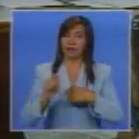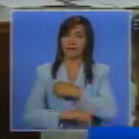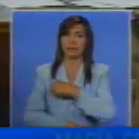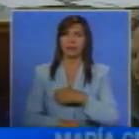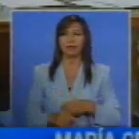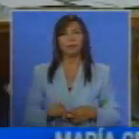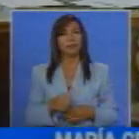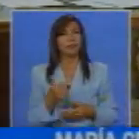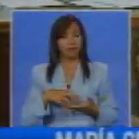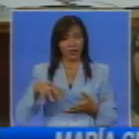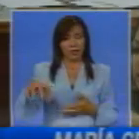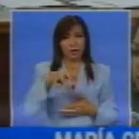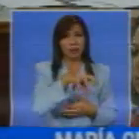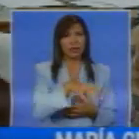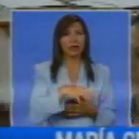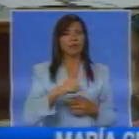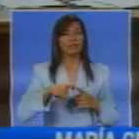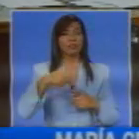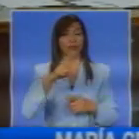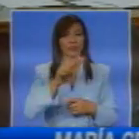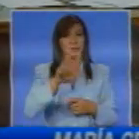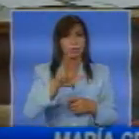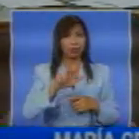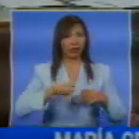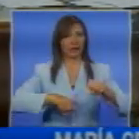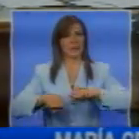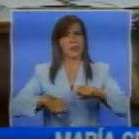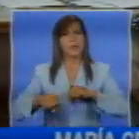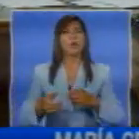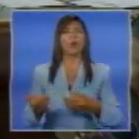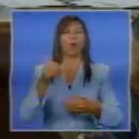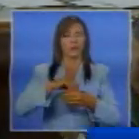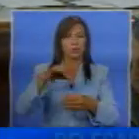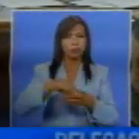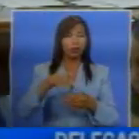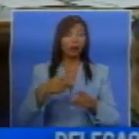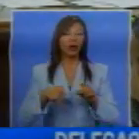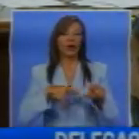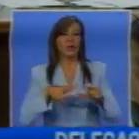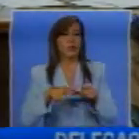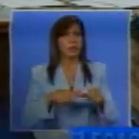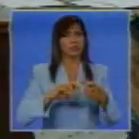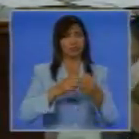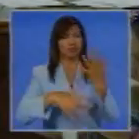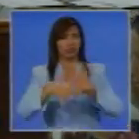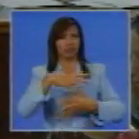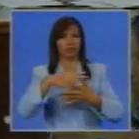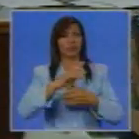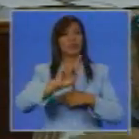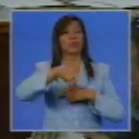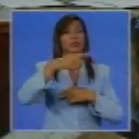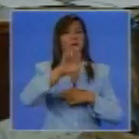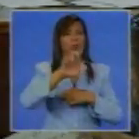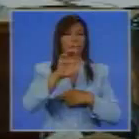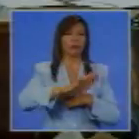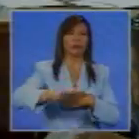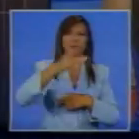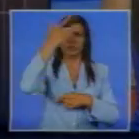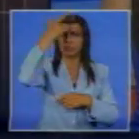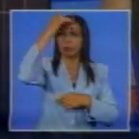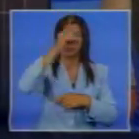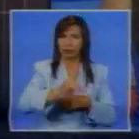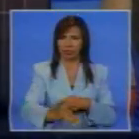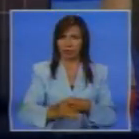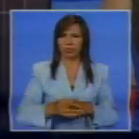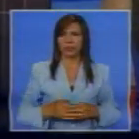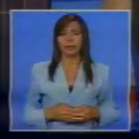repetirán las elecciones el 23 de marzo. Sin embargo, para aquellas donde hubo disturbios, la decisión será tomada en un pleno el próximo lunes. Esa es la información desde